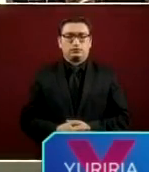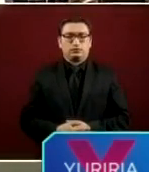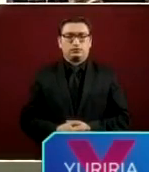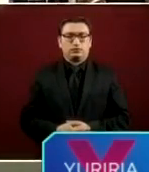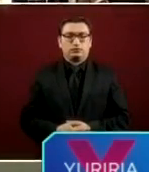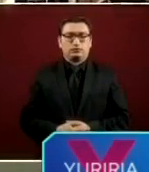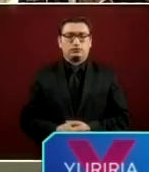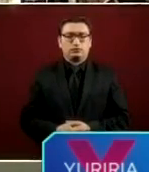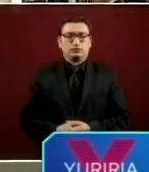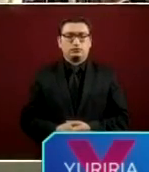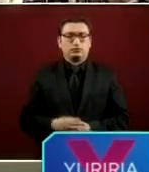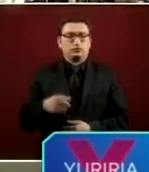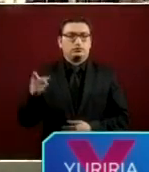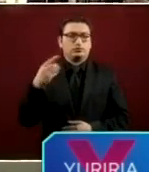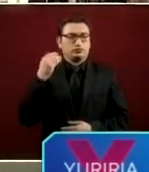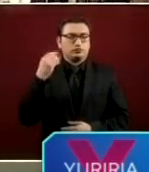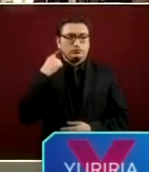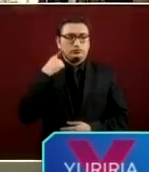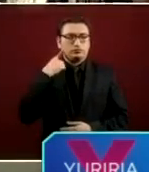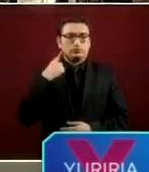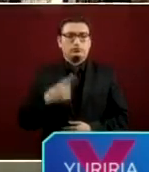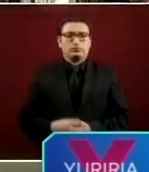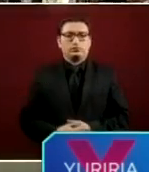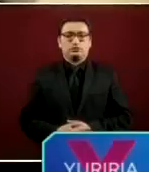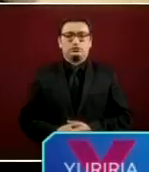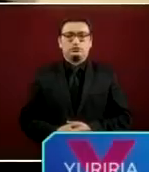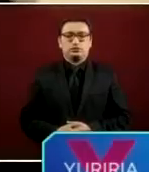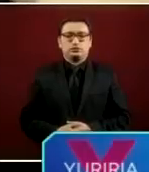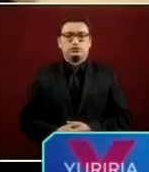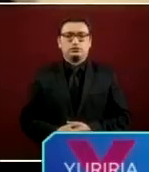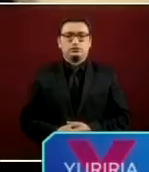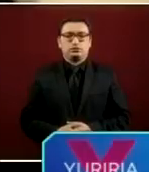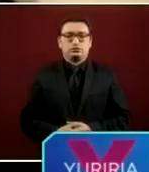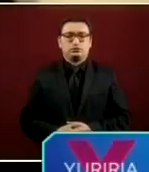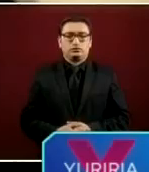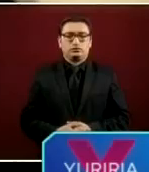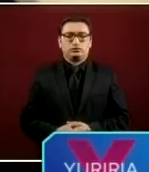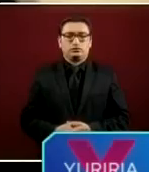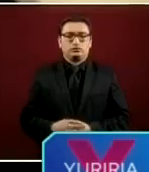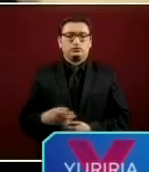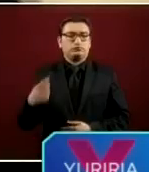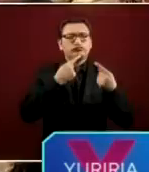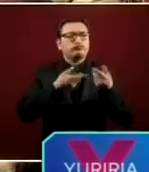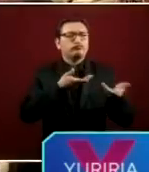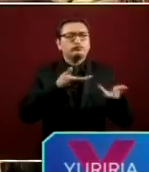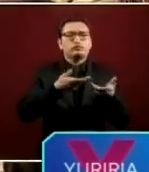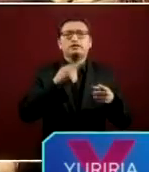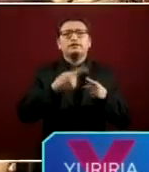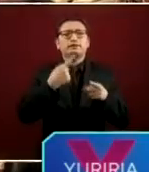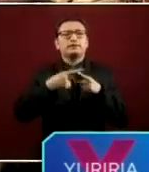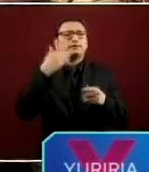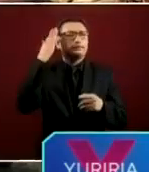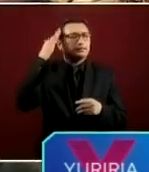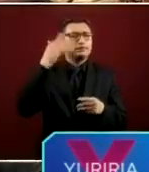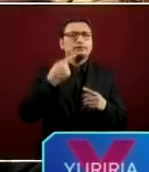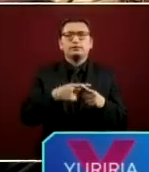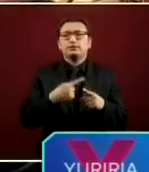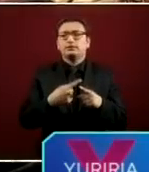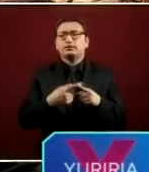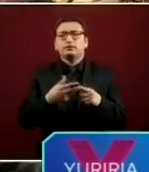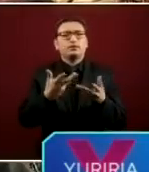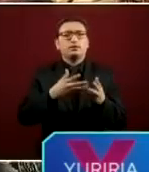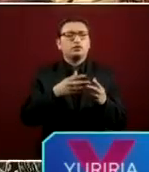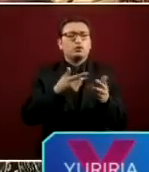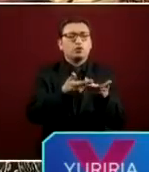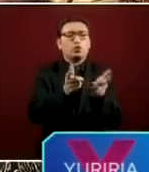era la información falsa que se estaba dando, pero ustedes no estaban dando nada de información hasta hoy. ¿Cuál pieza del